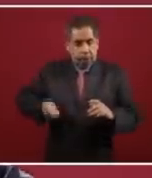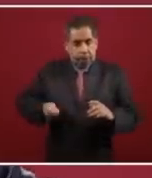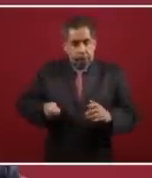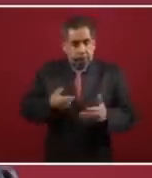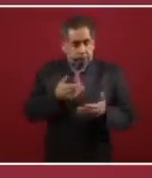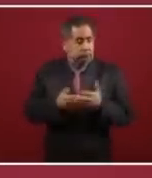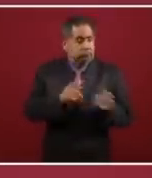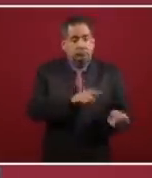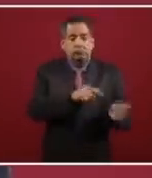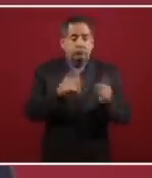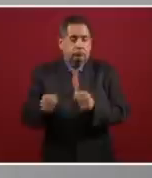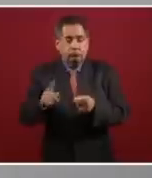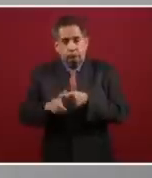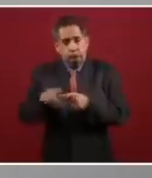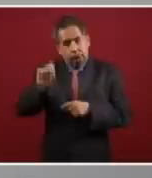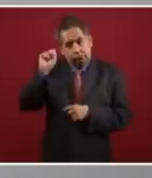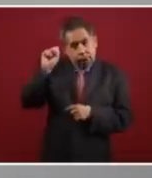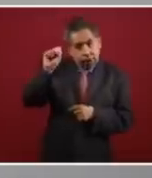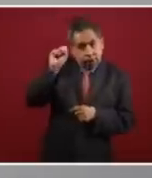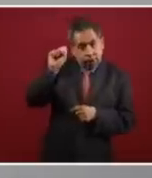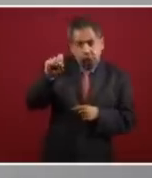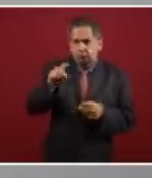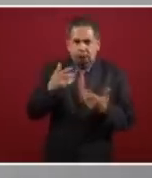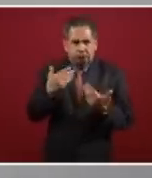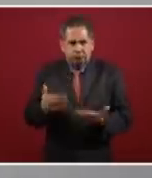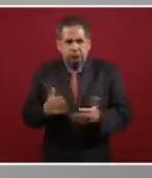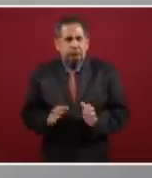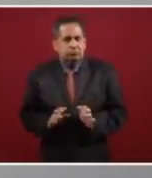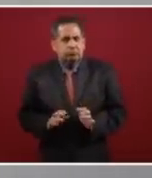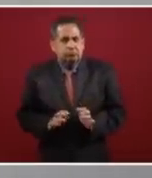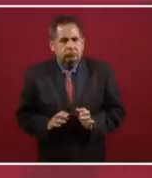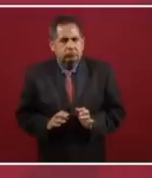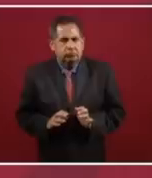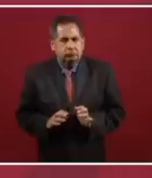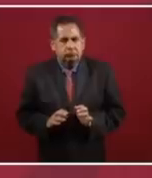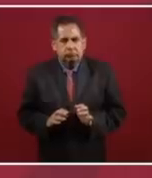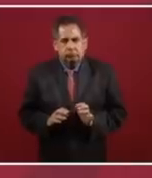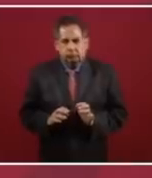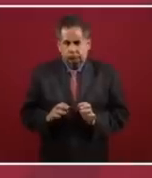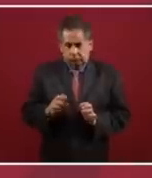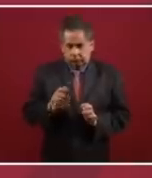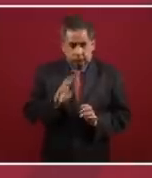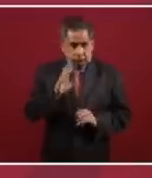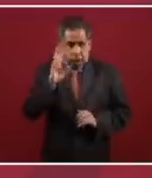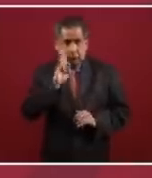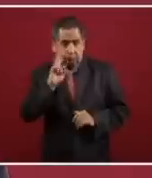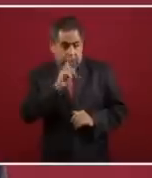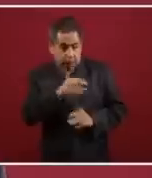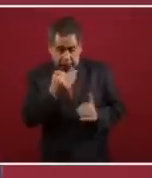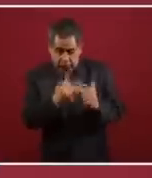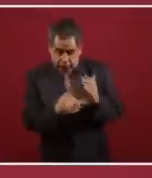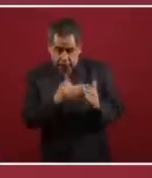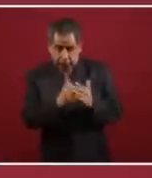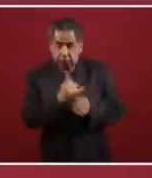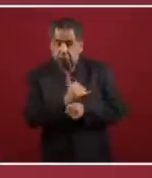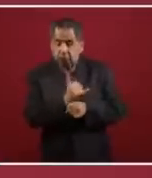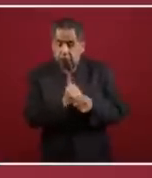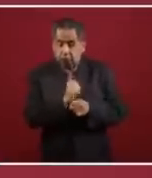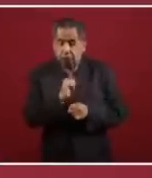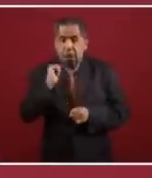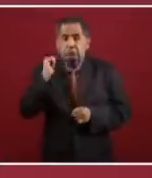ahora en el sindicato. A ver, ¿tienen cuentas pendientes o